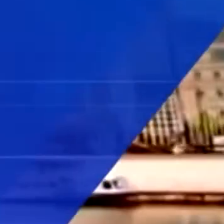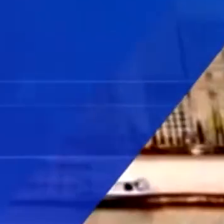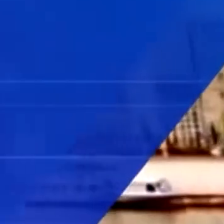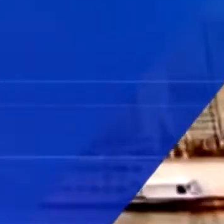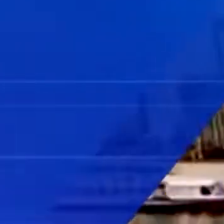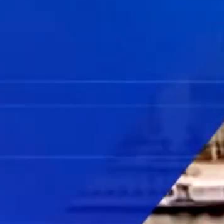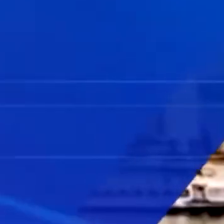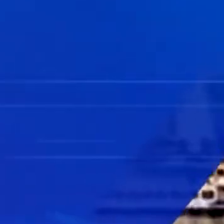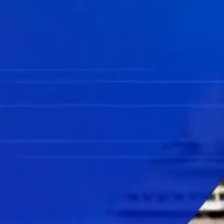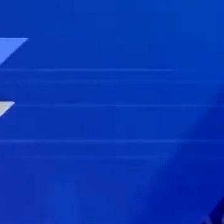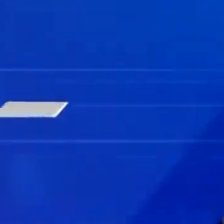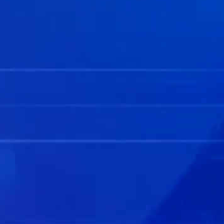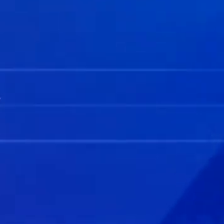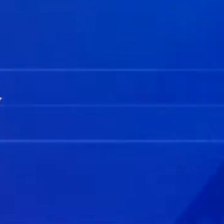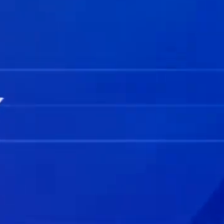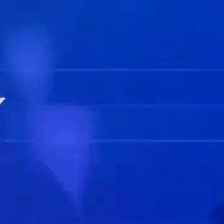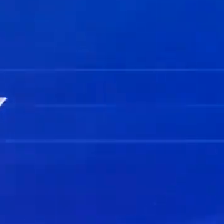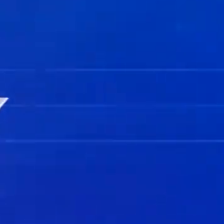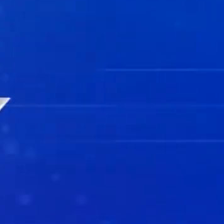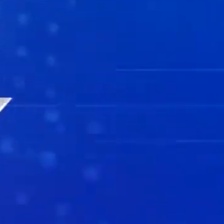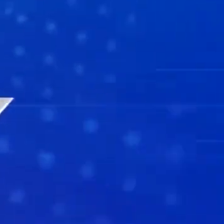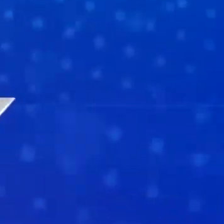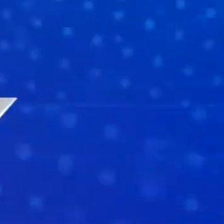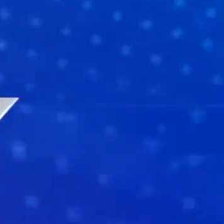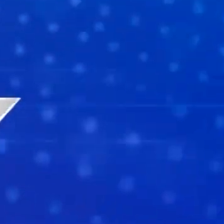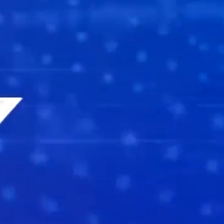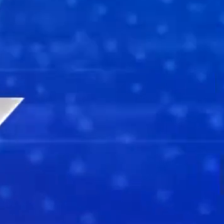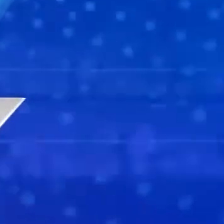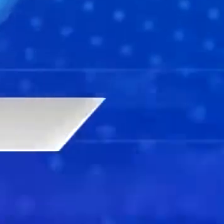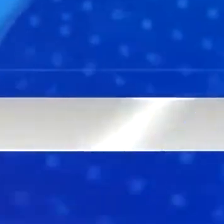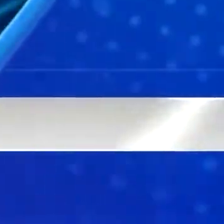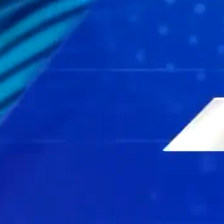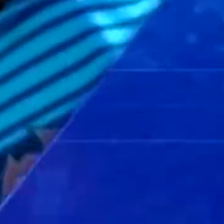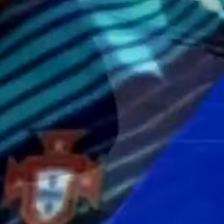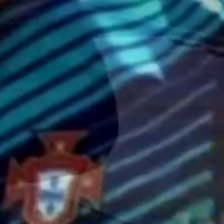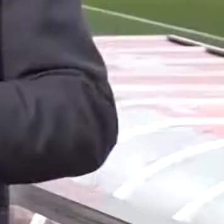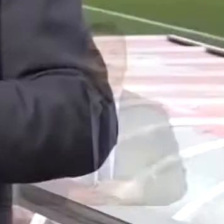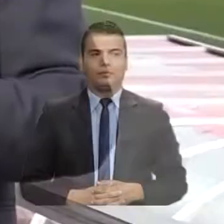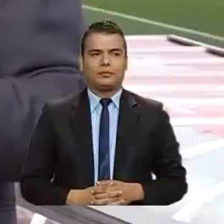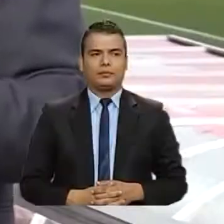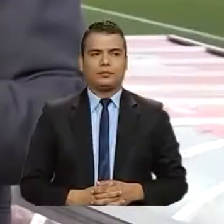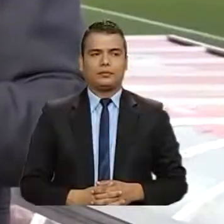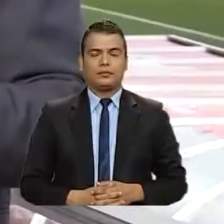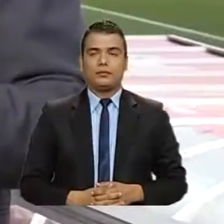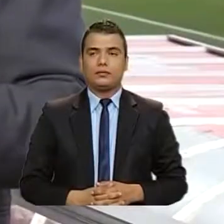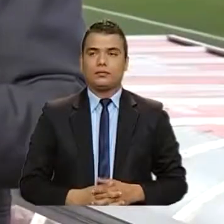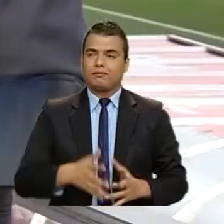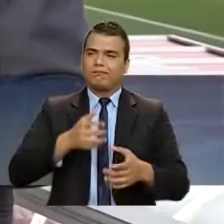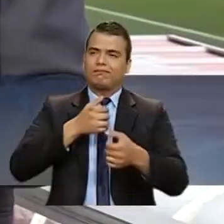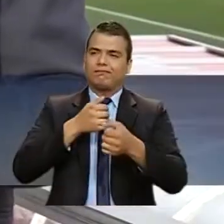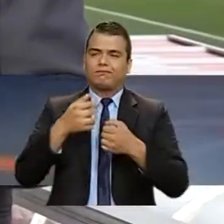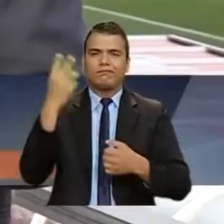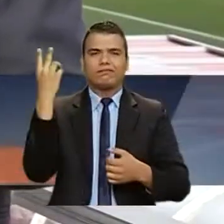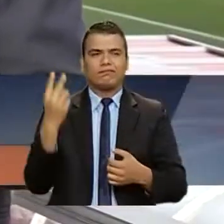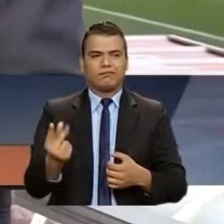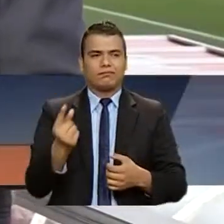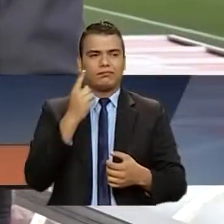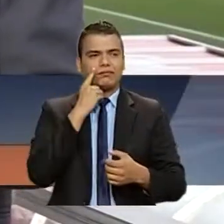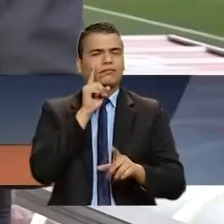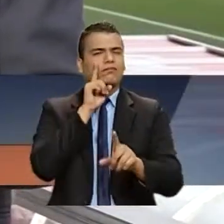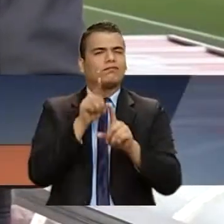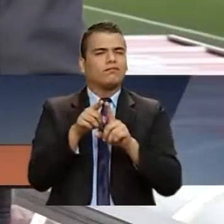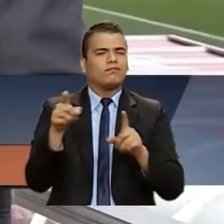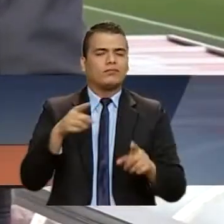Nos vamos al Mundial de Rusia 2018 con Telepacífico Noticias. En la jugada con Dinas, rumbo a